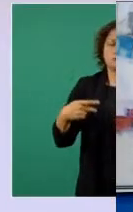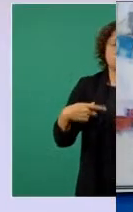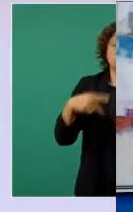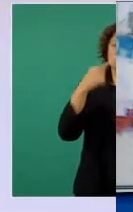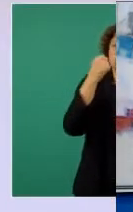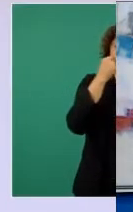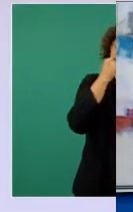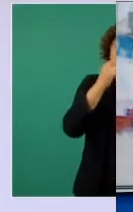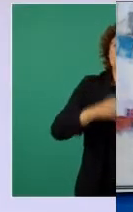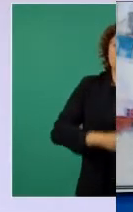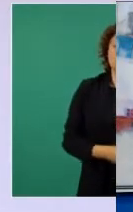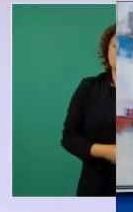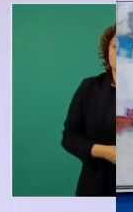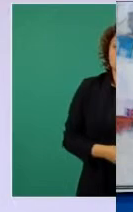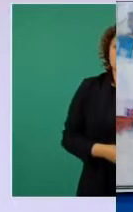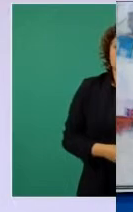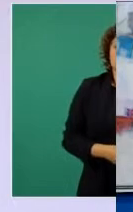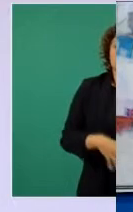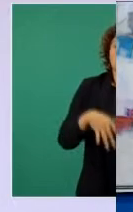Tiene protección divina